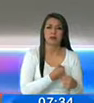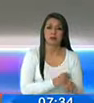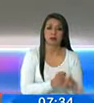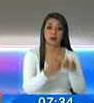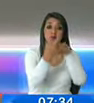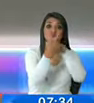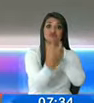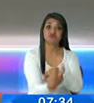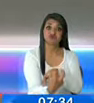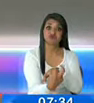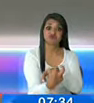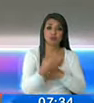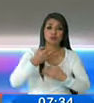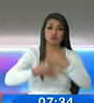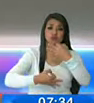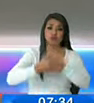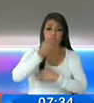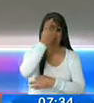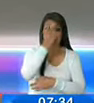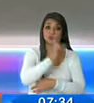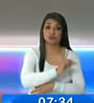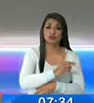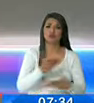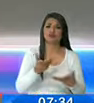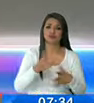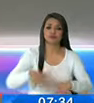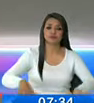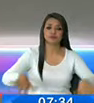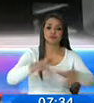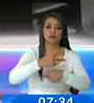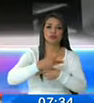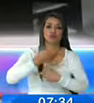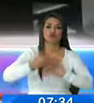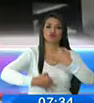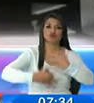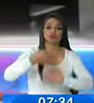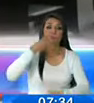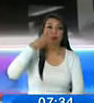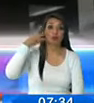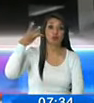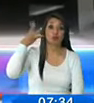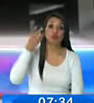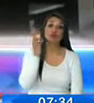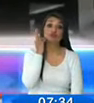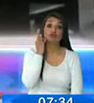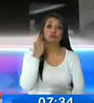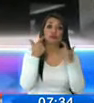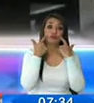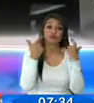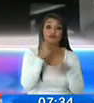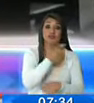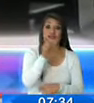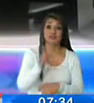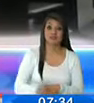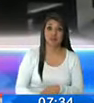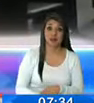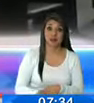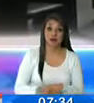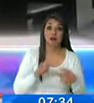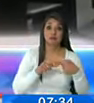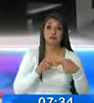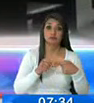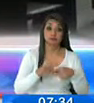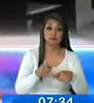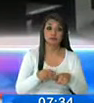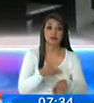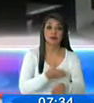tomó esa decisión se realizó en la Sala 4 del Complejo Judicial de Puyo. La fiscal provincial Maribel Barreno dijo que para ello se